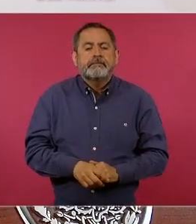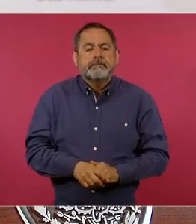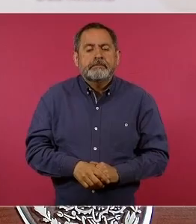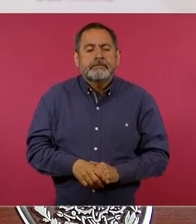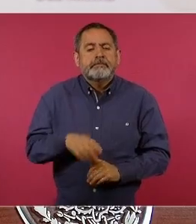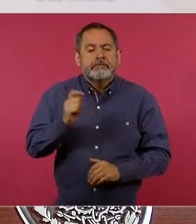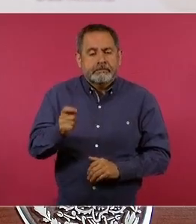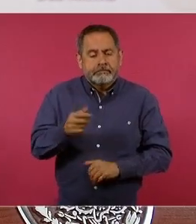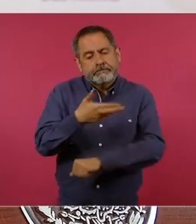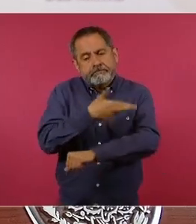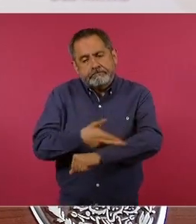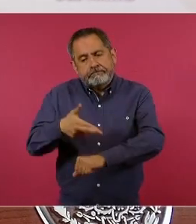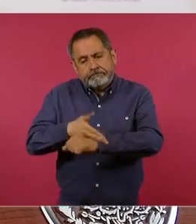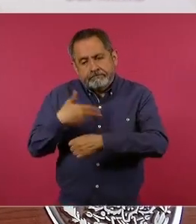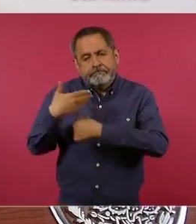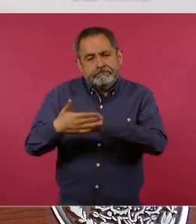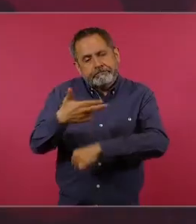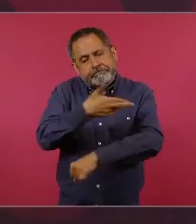se tienen que definir